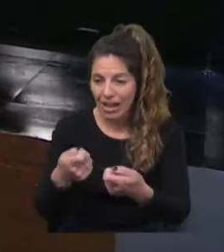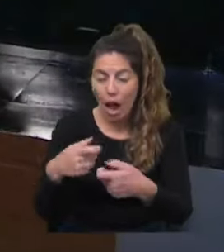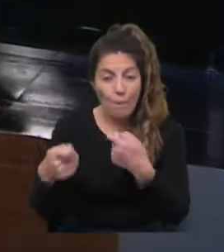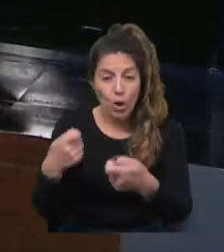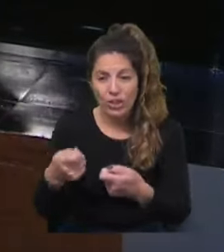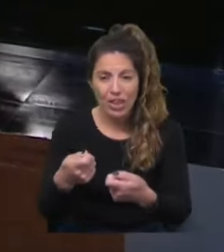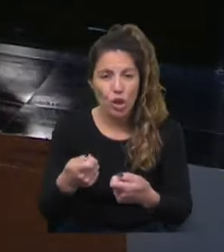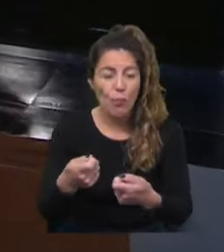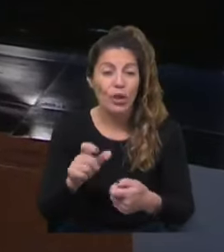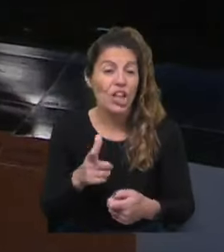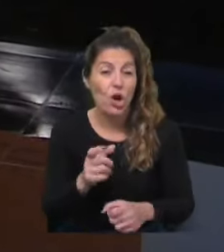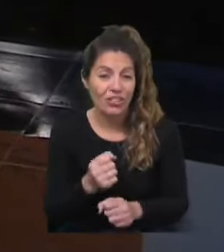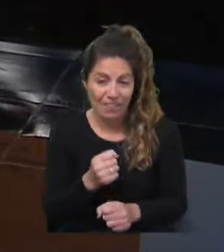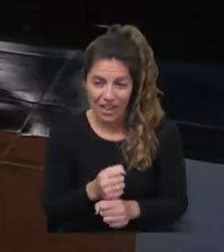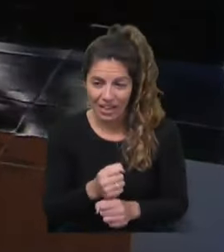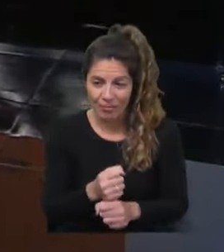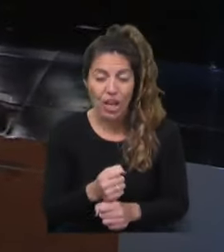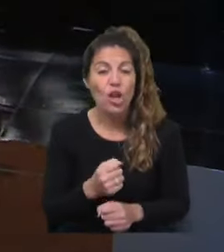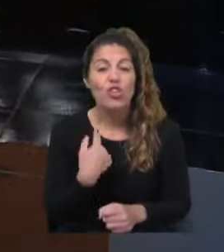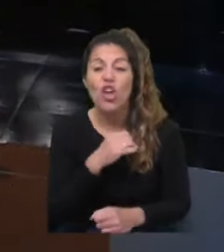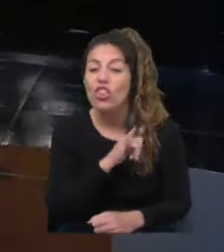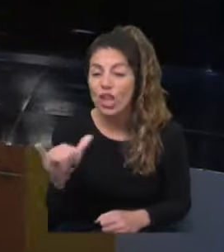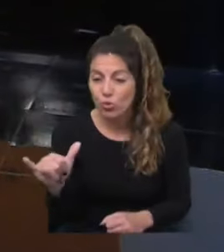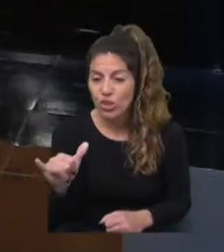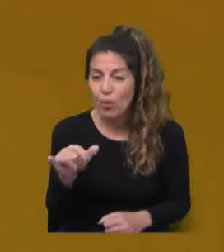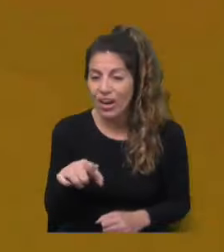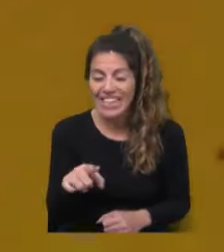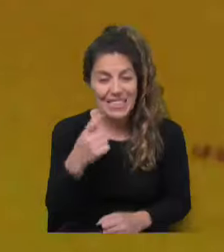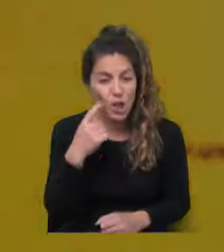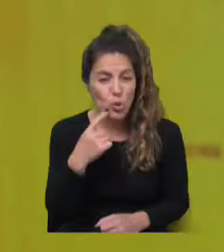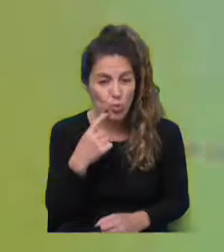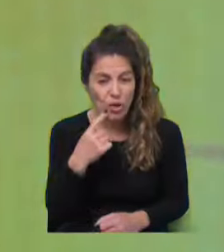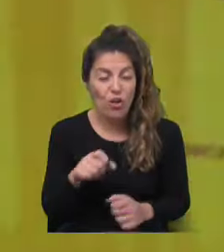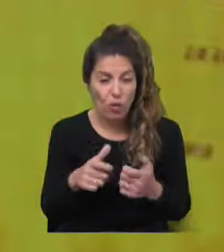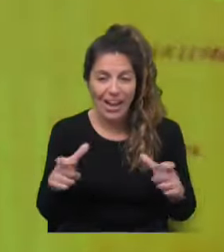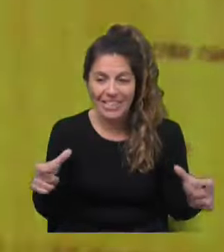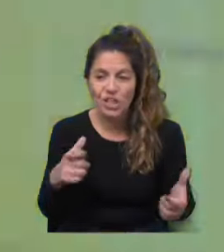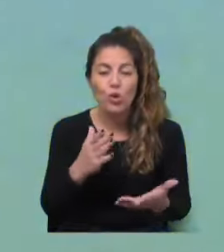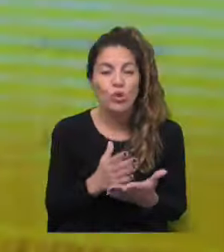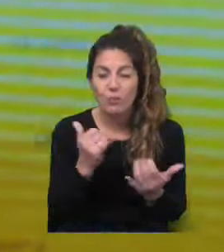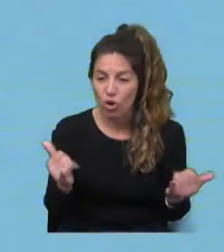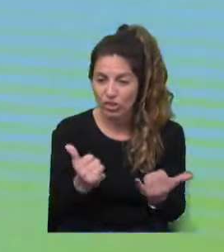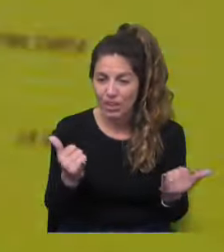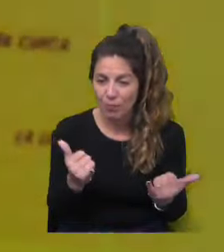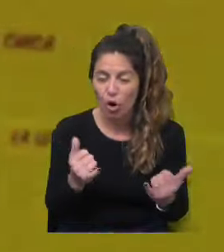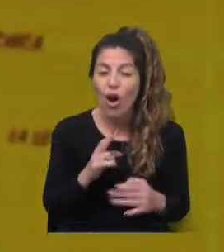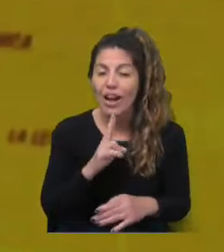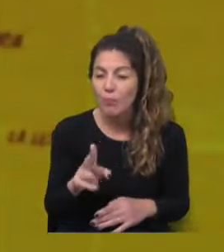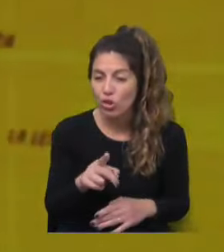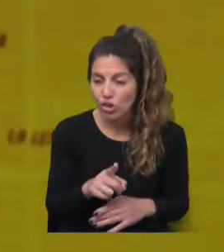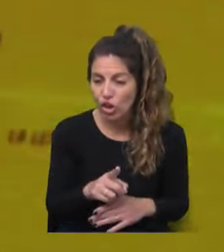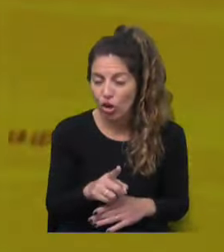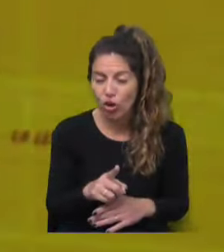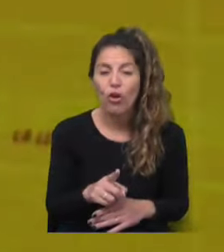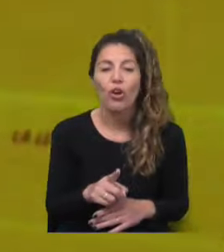están en declaración del ejercicio. Nosotros denunciamos que ese número que fue creciendo en los últimos tiempos respondió, entre